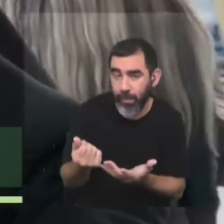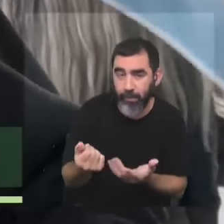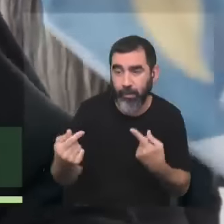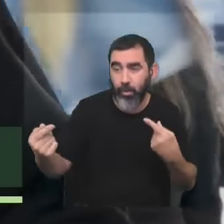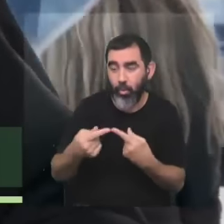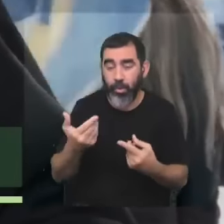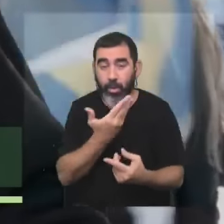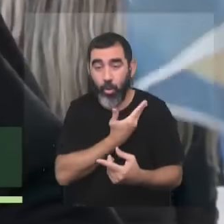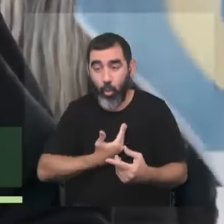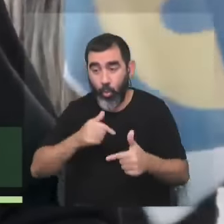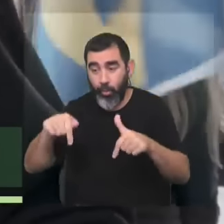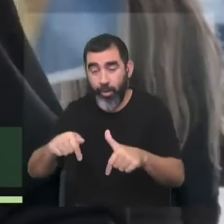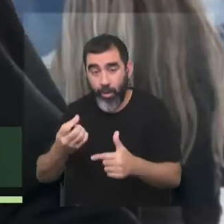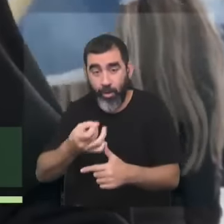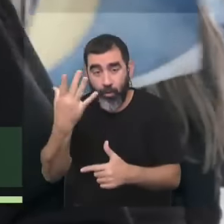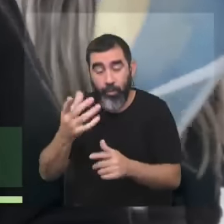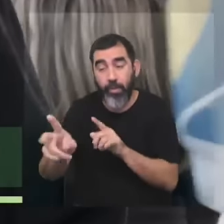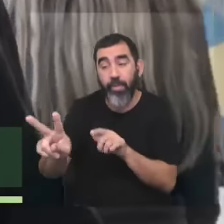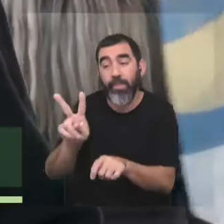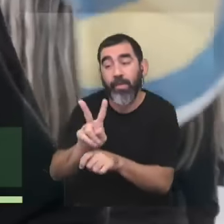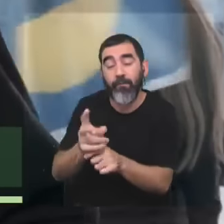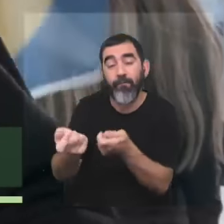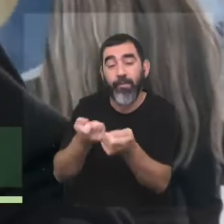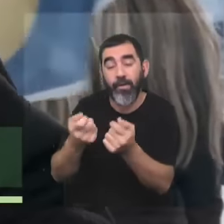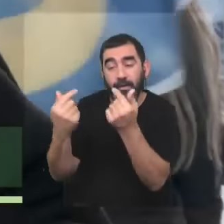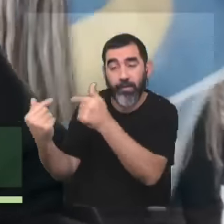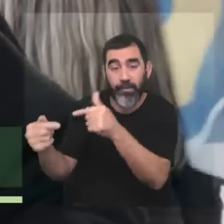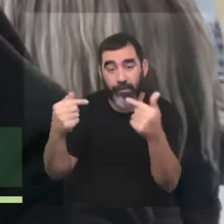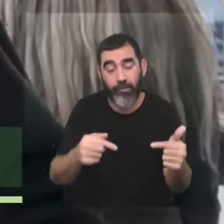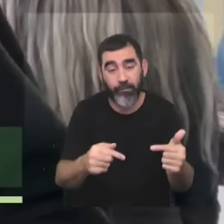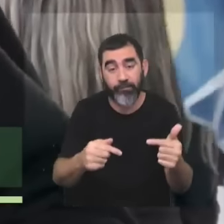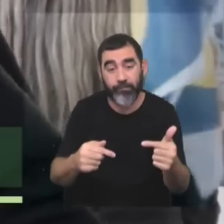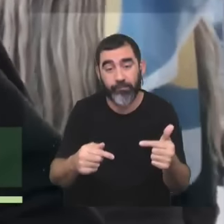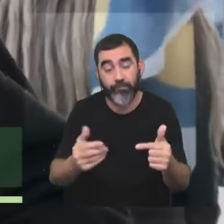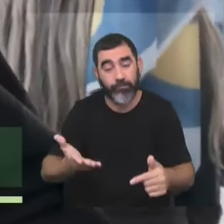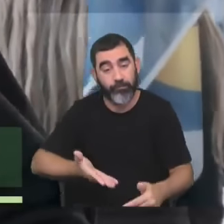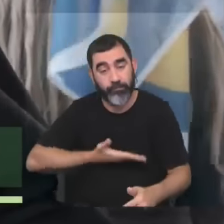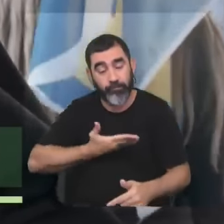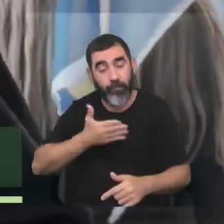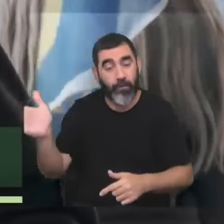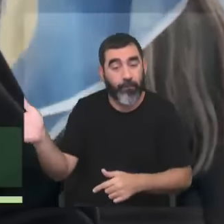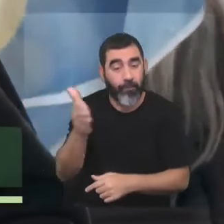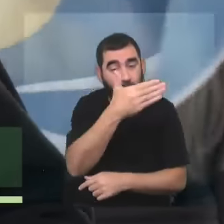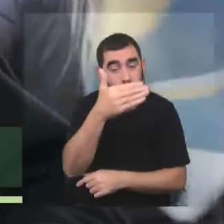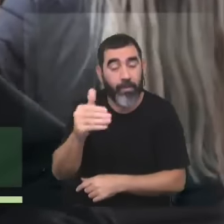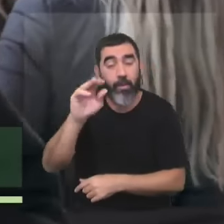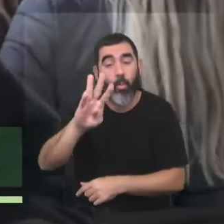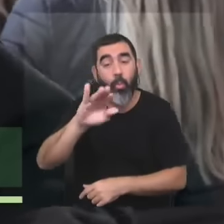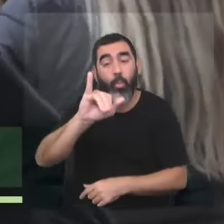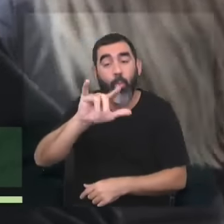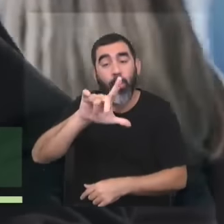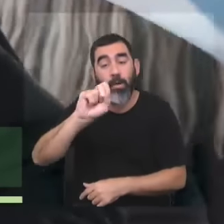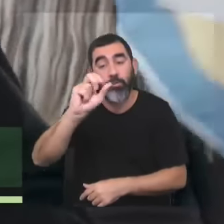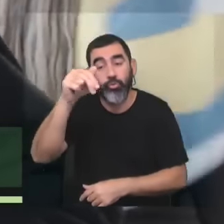oficial defendiendo la gestión pero desde otro lugar tratando de reivindicar la bandera wilsona la